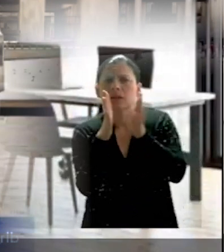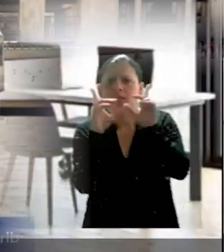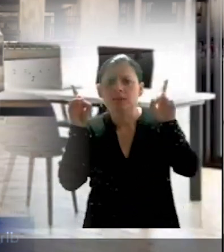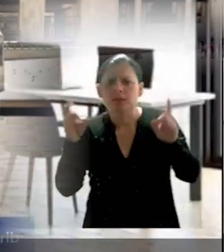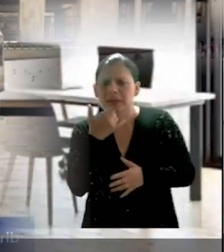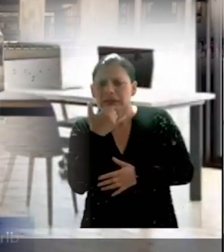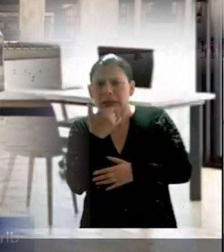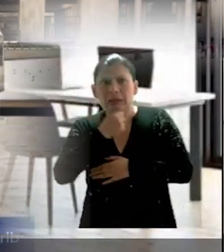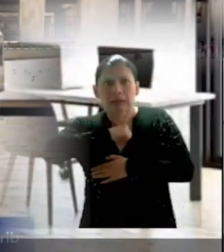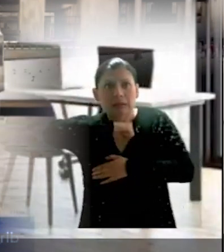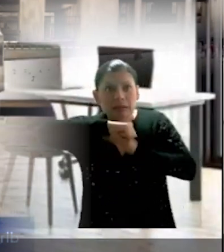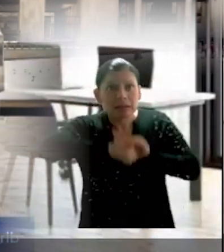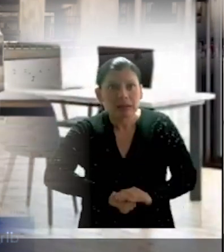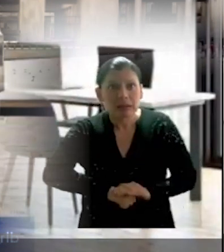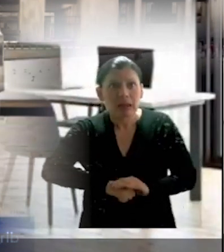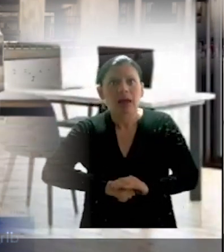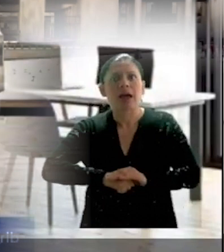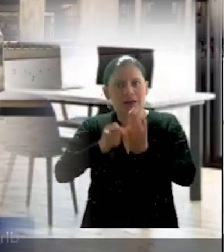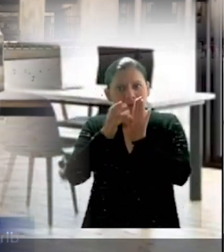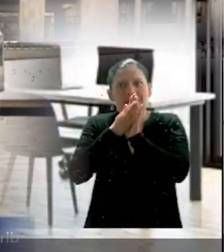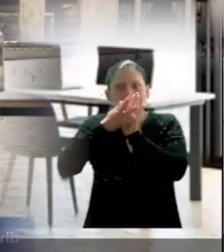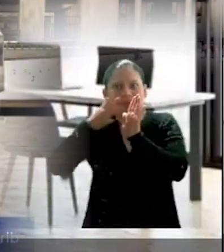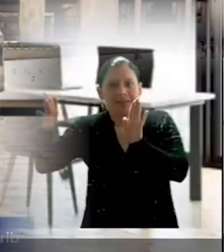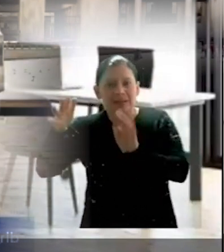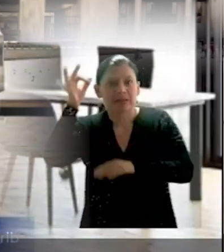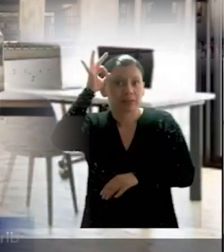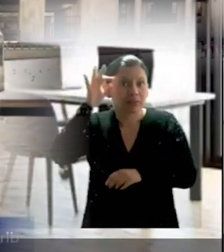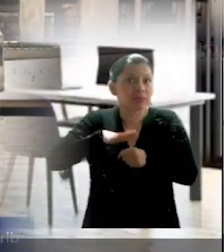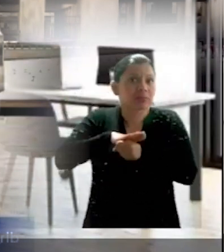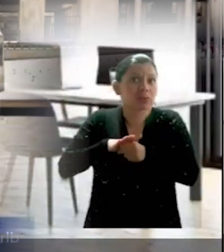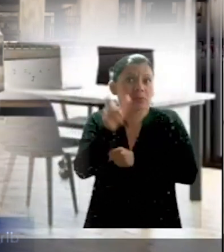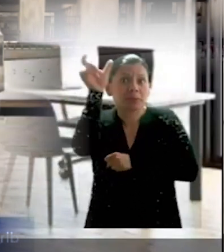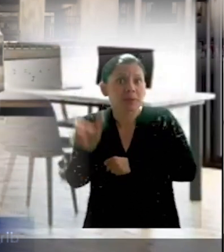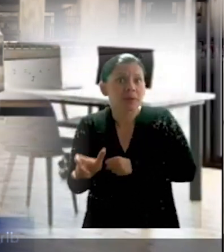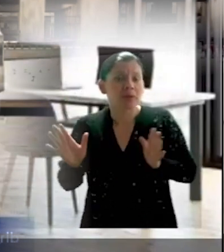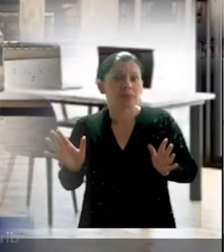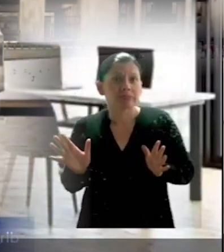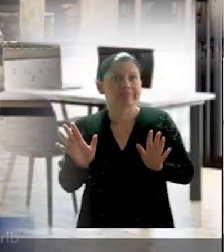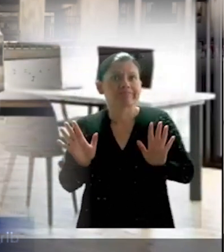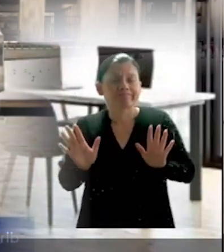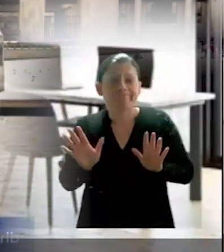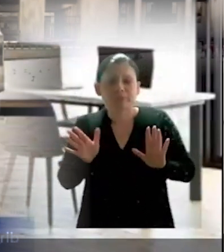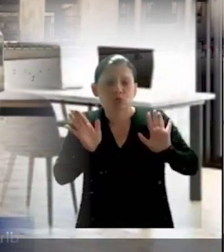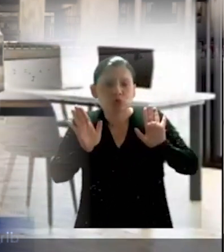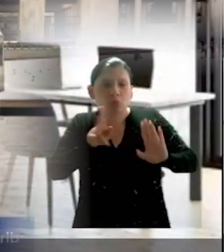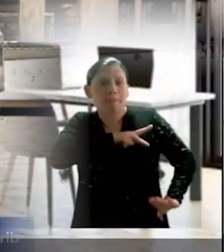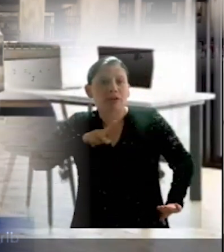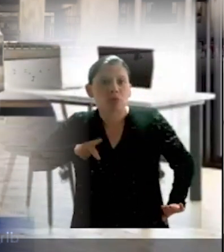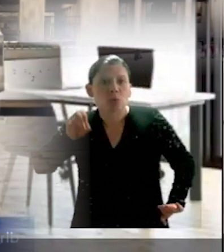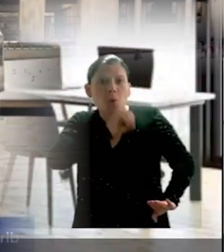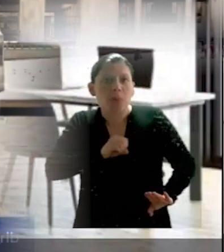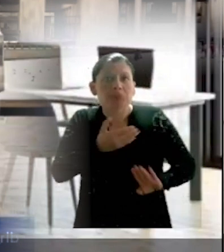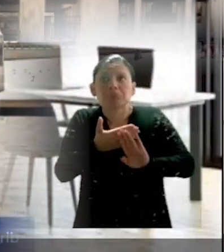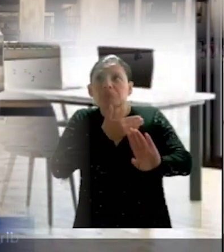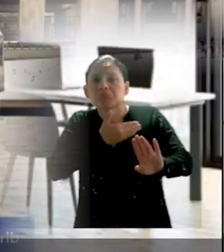vulnerado. Evidentemente pueden suceder circunstancias en donde la persona por condiciones personales o por estar alejado del lugar en donde están